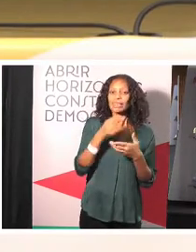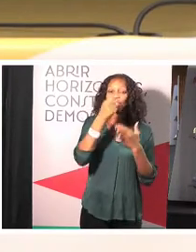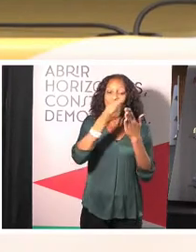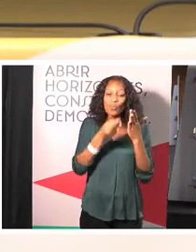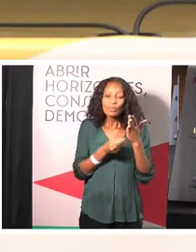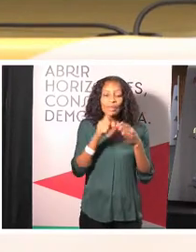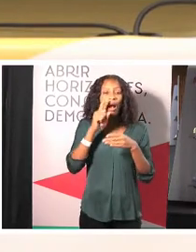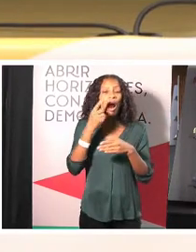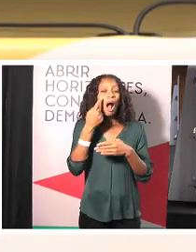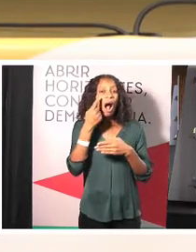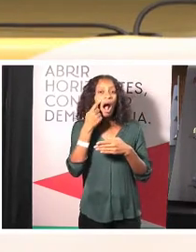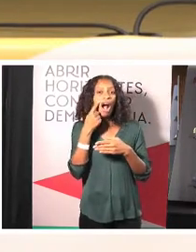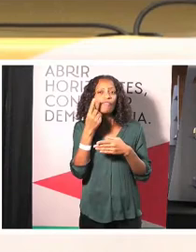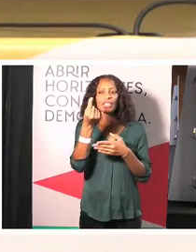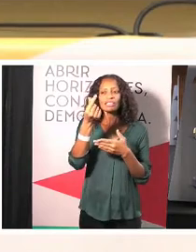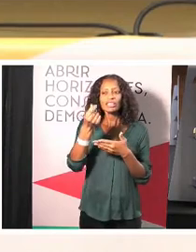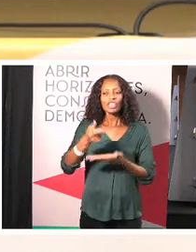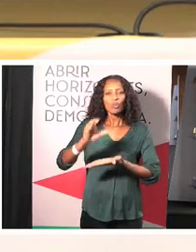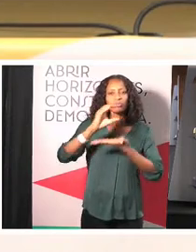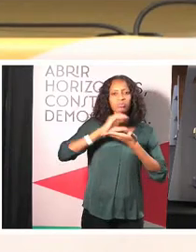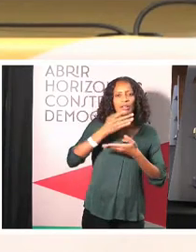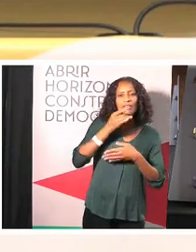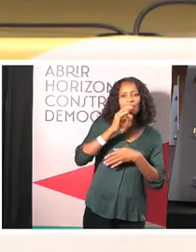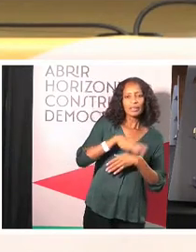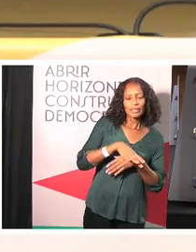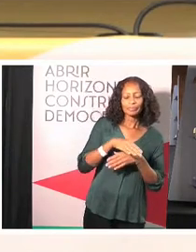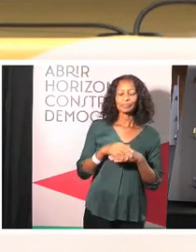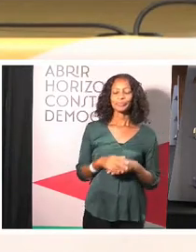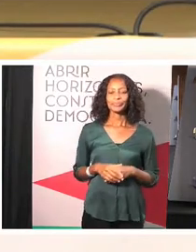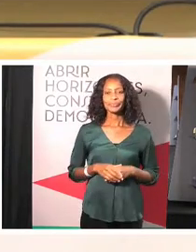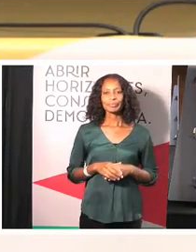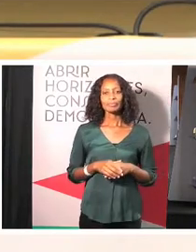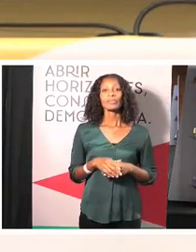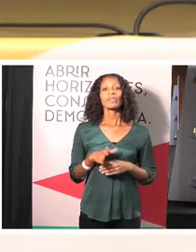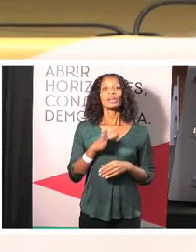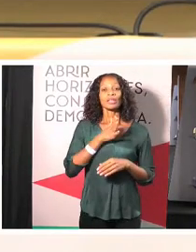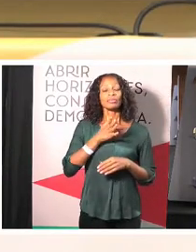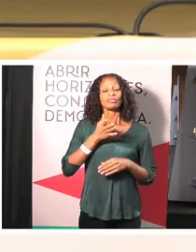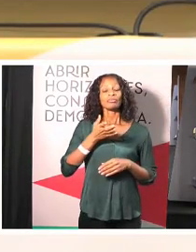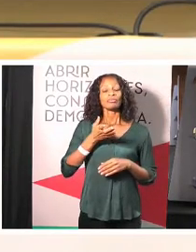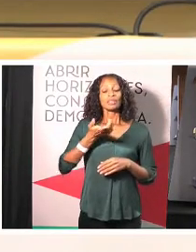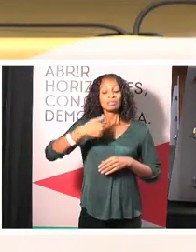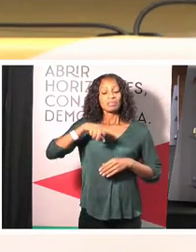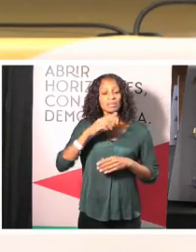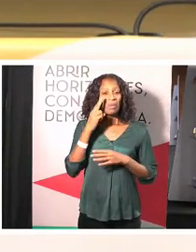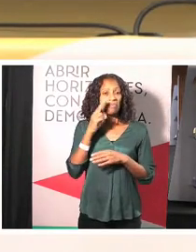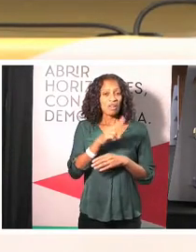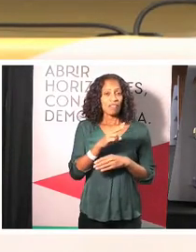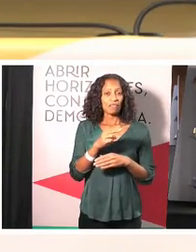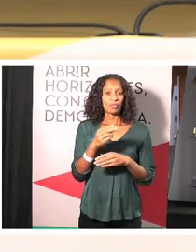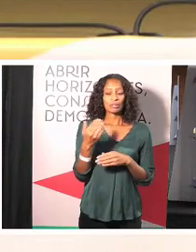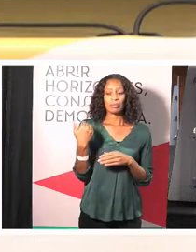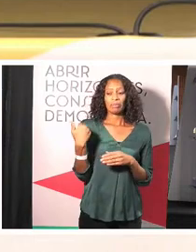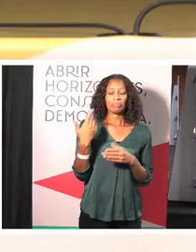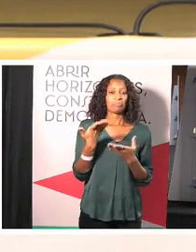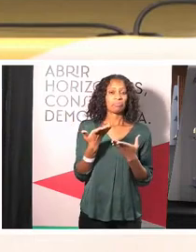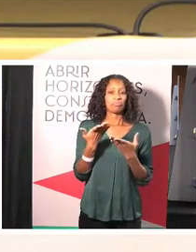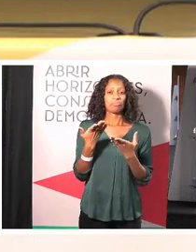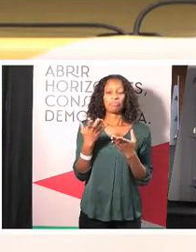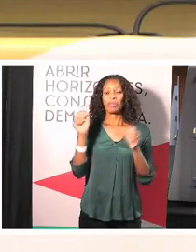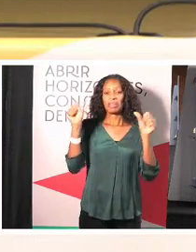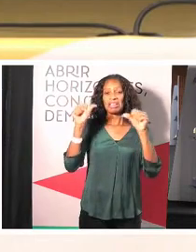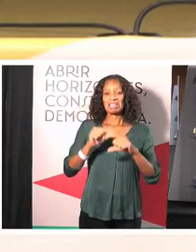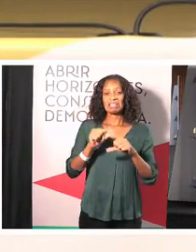lucha, pues como decía, hay unos, evidentemente, pues todos los hemos visto, por ejemplo, en esta última crisis del COVID, hay unos perdedores, que son